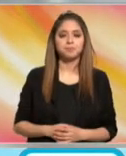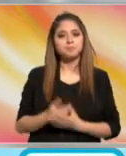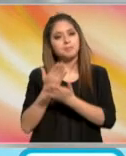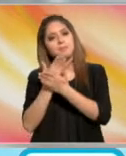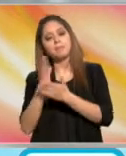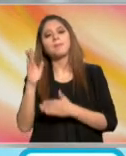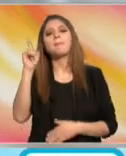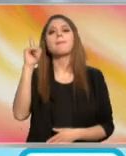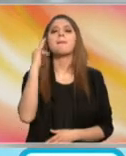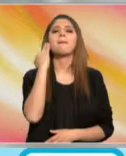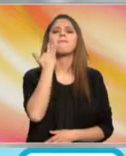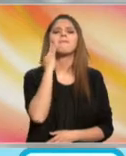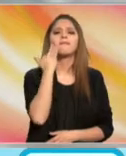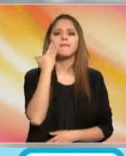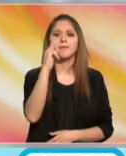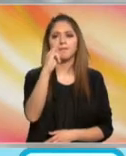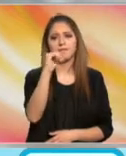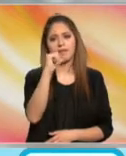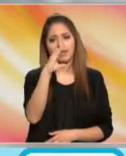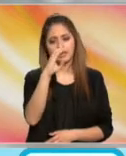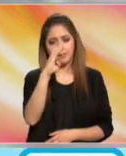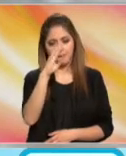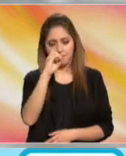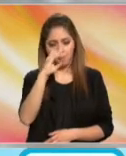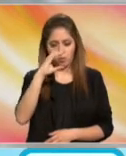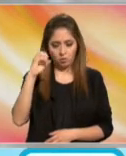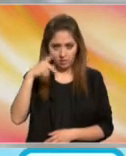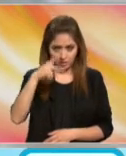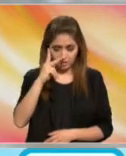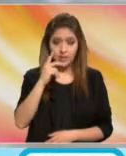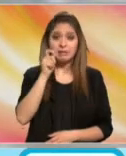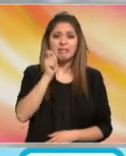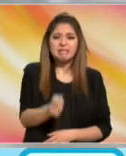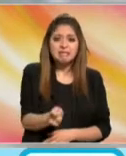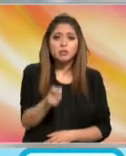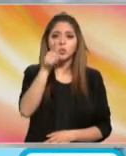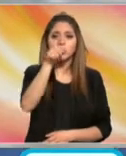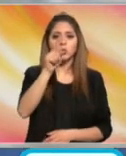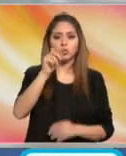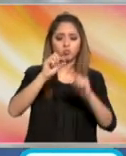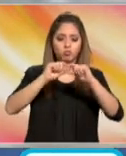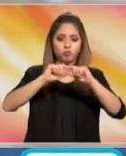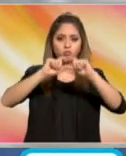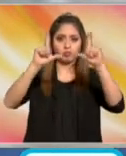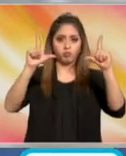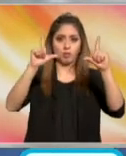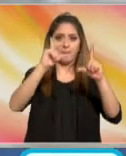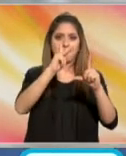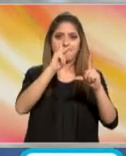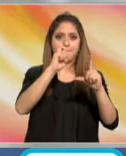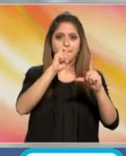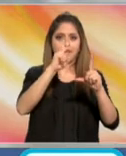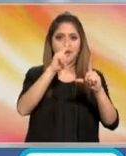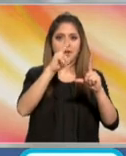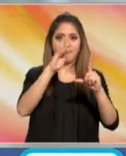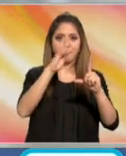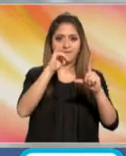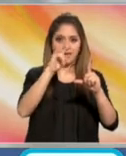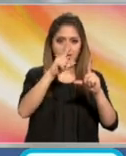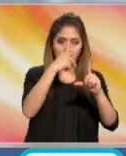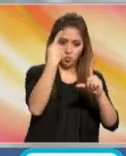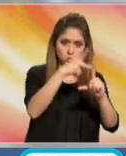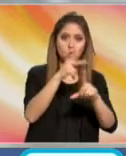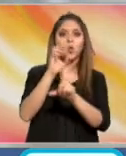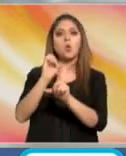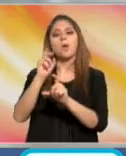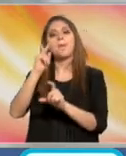Facebook. Facebook, puedes abrir tu perfil de Facebook, Sí. pero puedes abrir tu página. Ajá. Y es O gratuita. sea, algo que